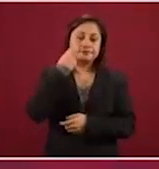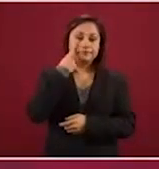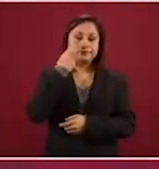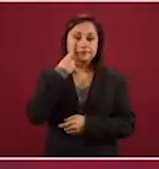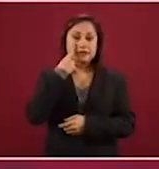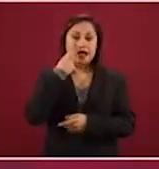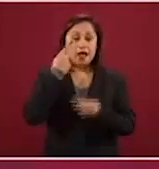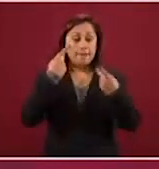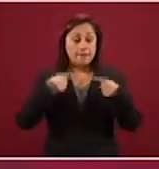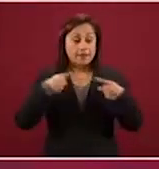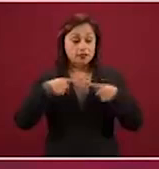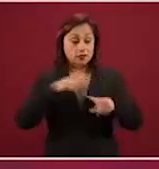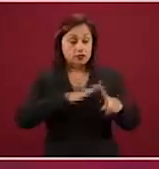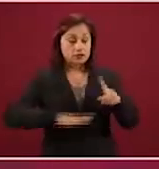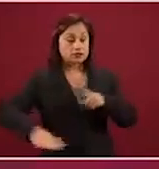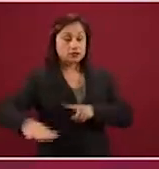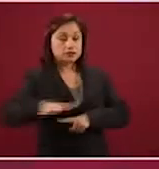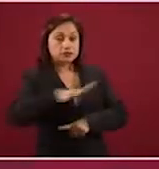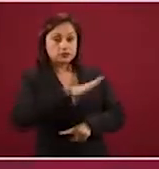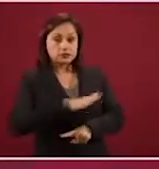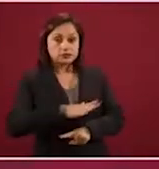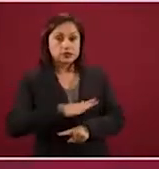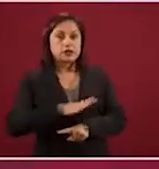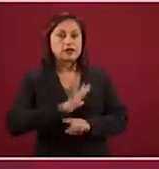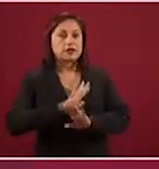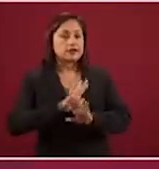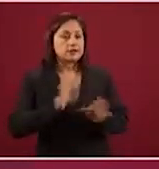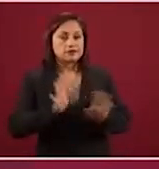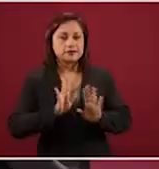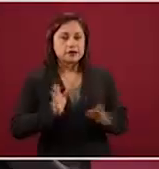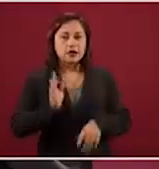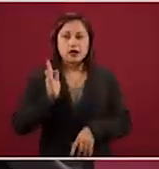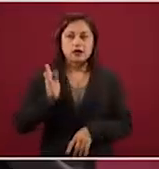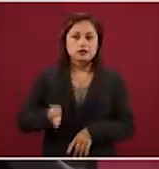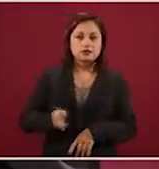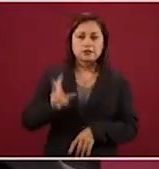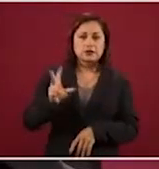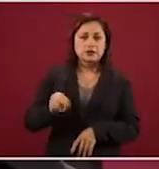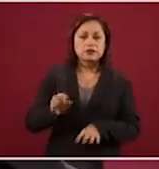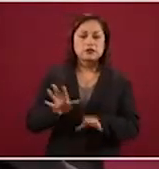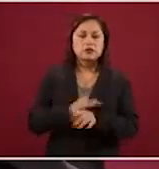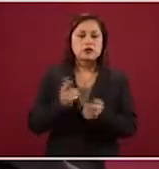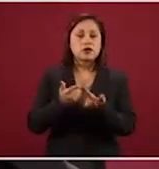acepta esos mecanismos de control y de manipulación.